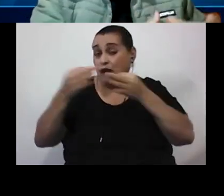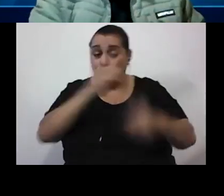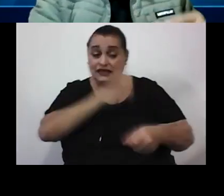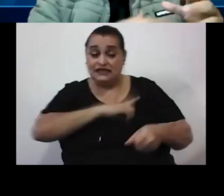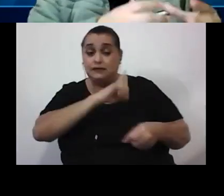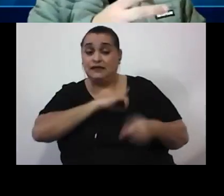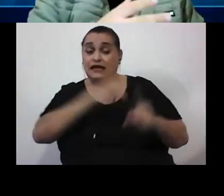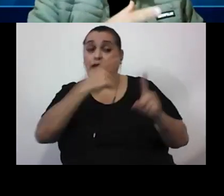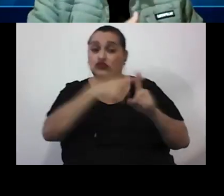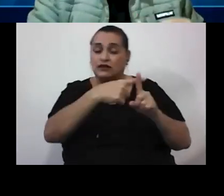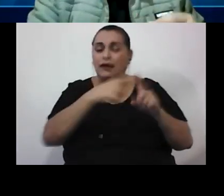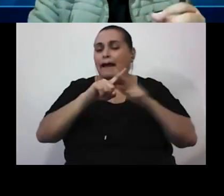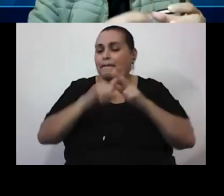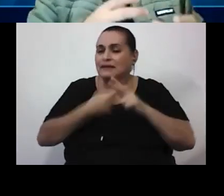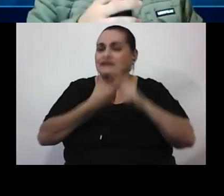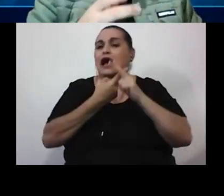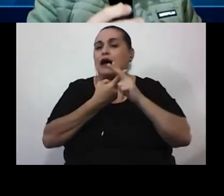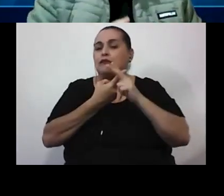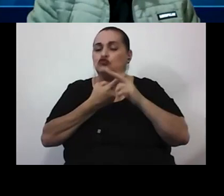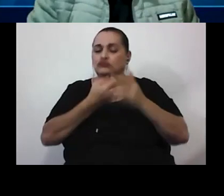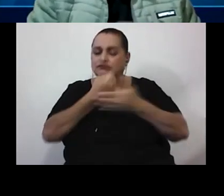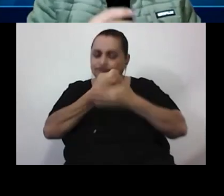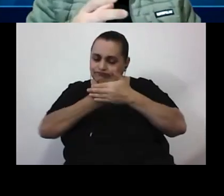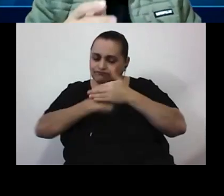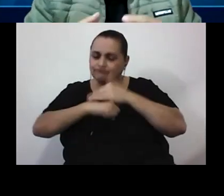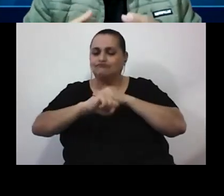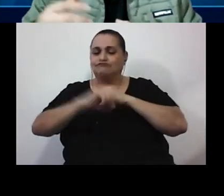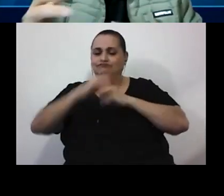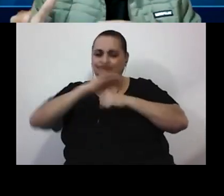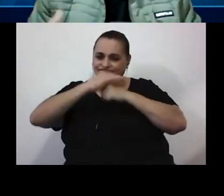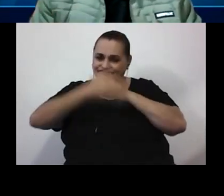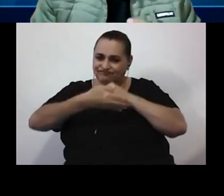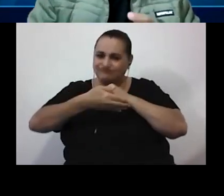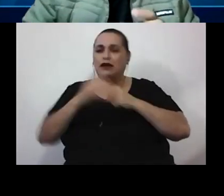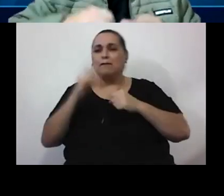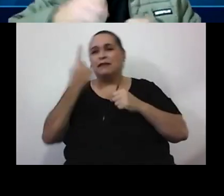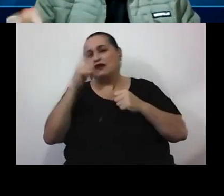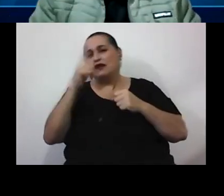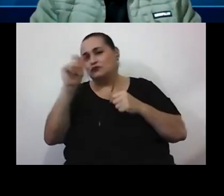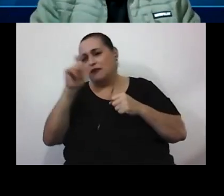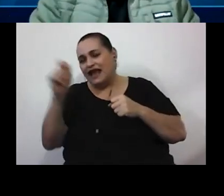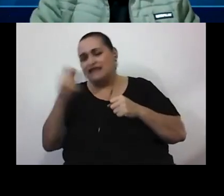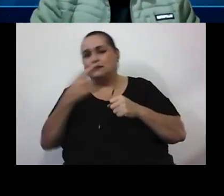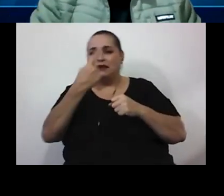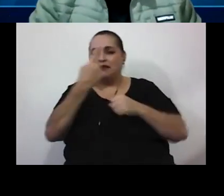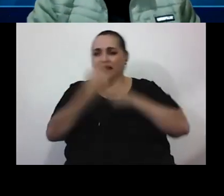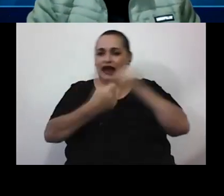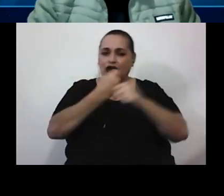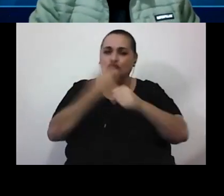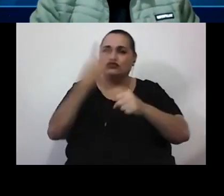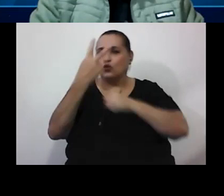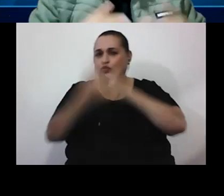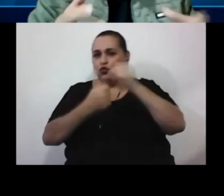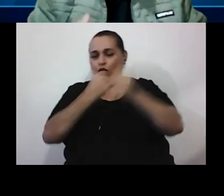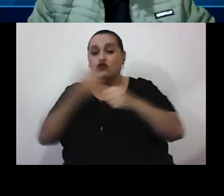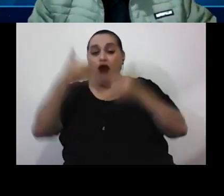el vientre, los primeros meses, el primer año, el segundo año. Aquí vamos a entrar de una vez entre los 5 y los 9